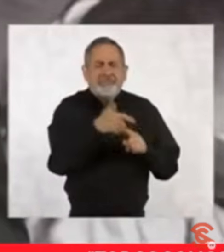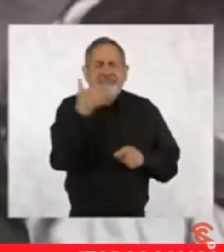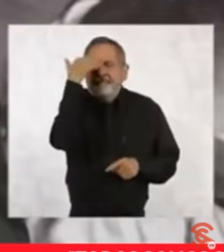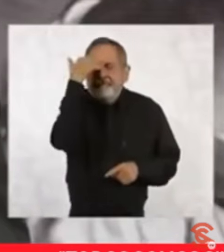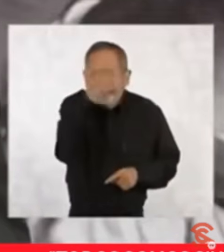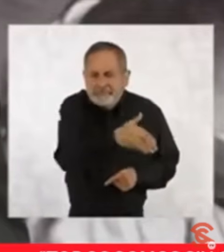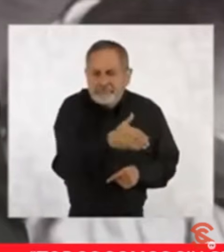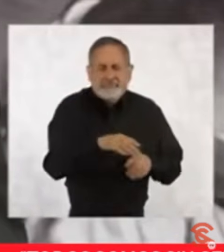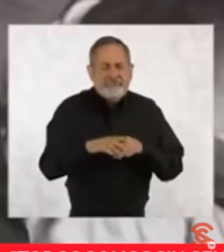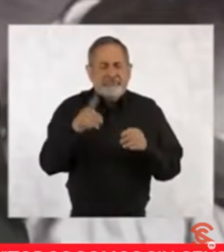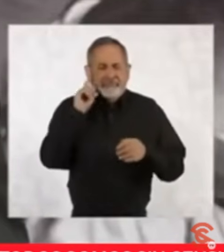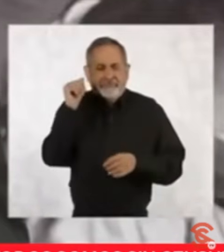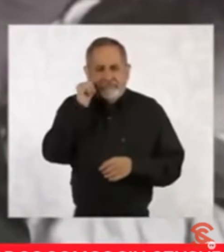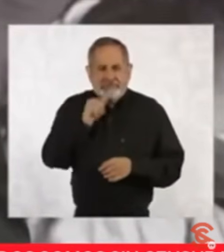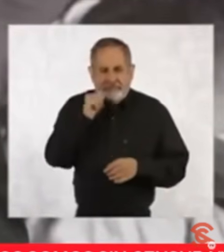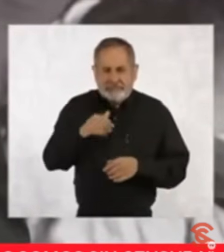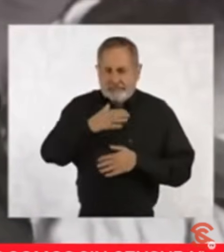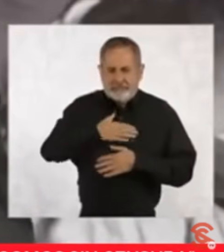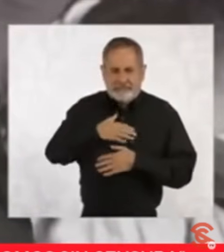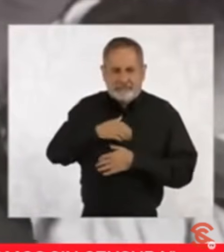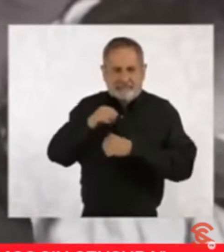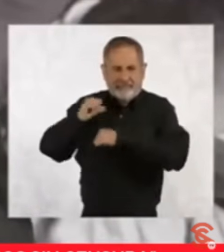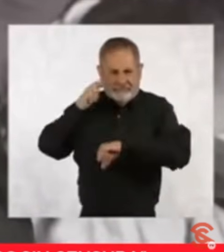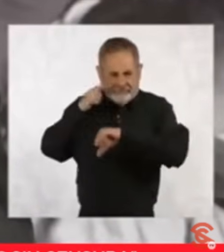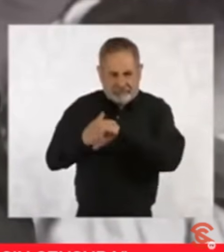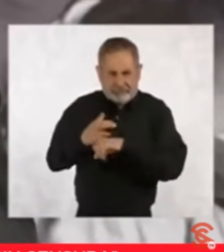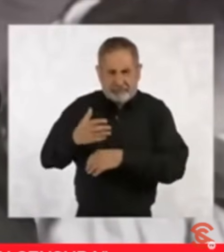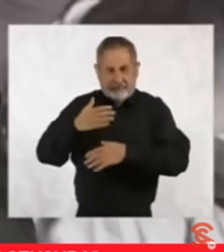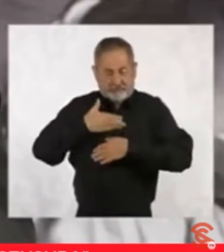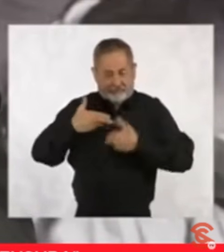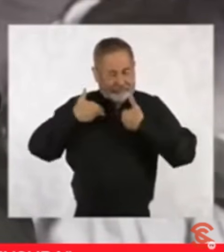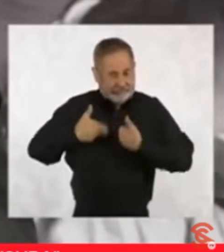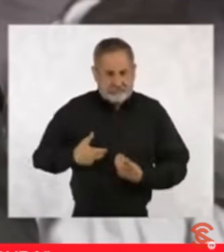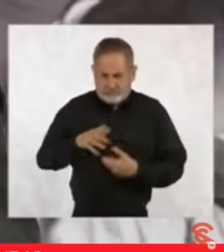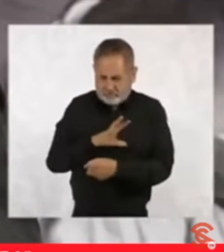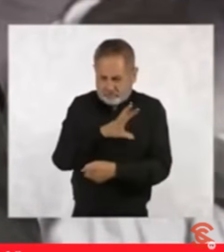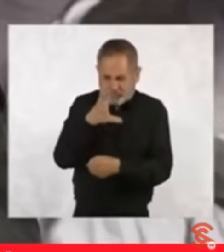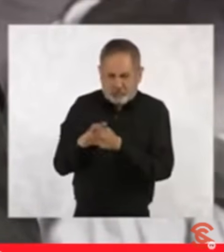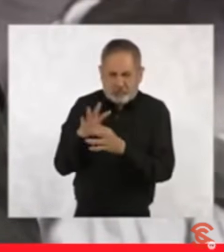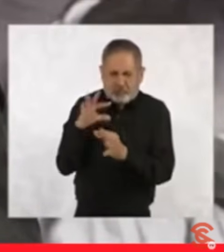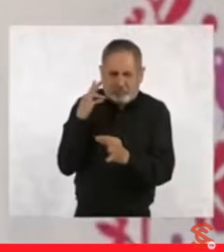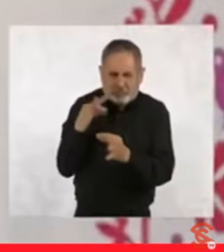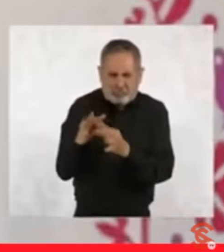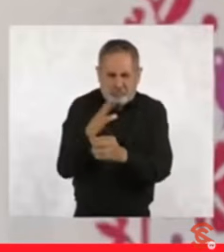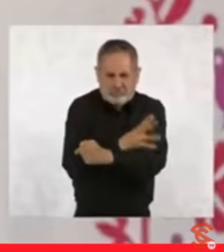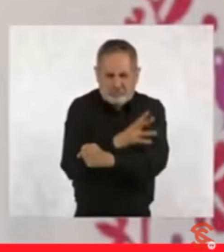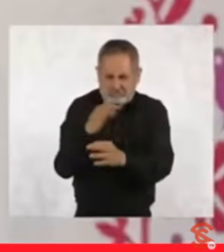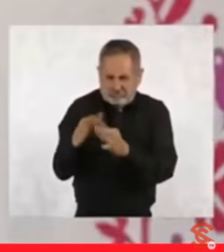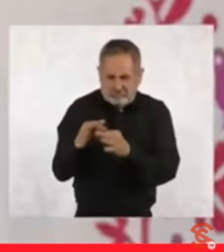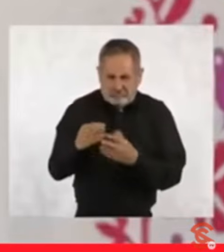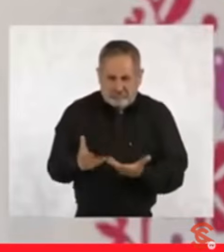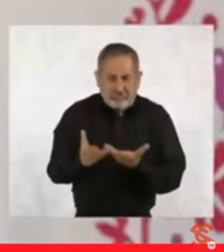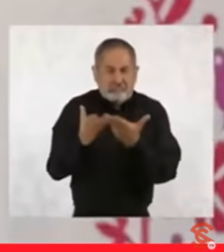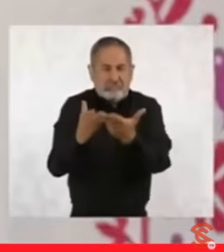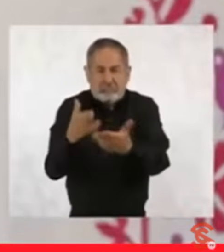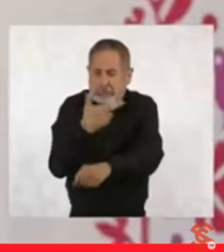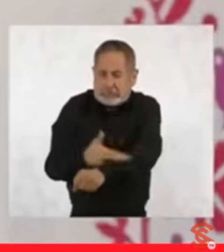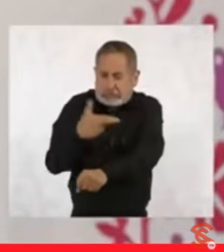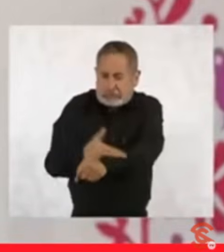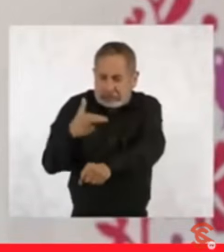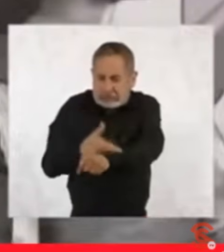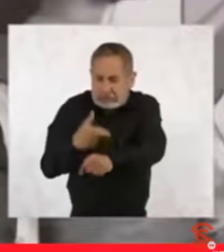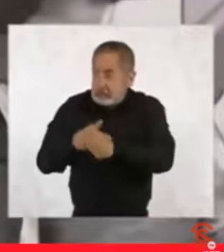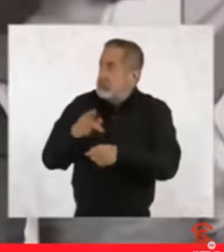entrega de toda la Cancillería mexicana y, para empezar, de tu servidor, por traer a México el equipo,